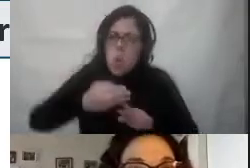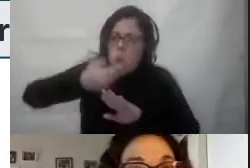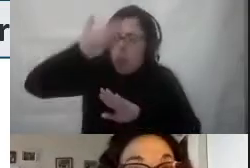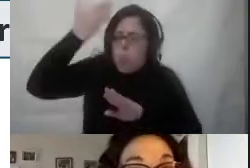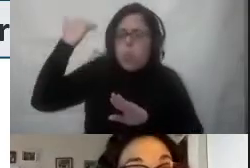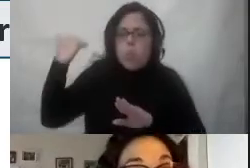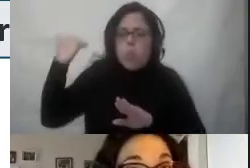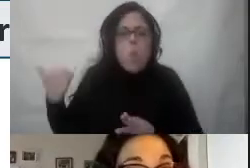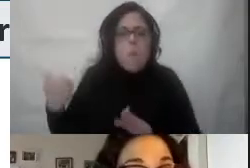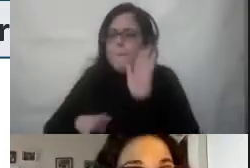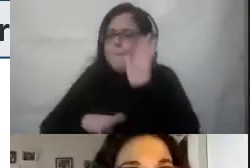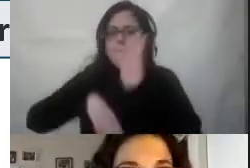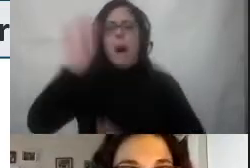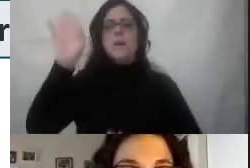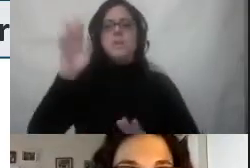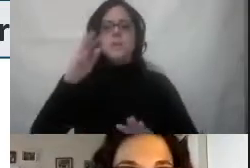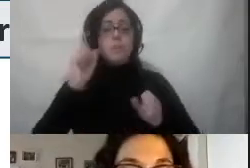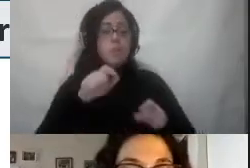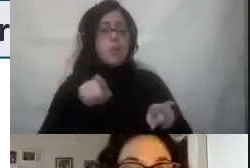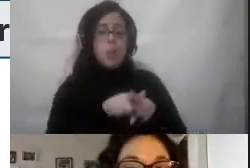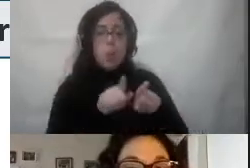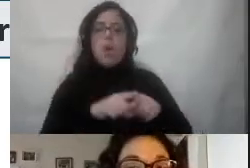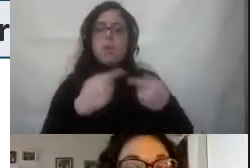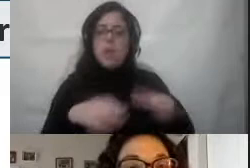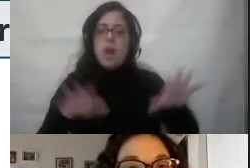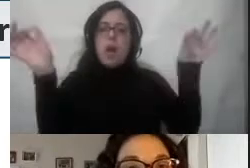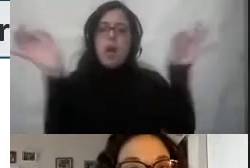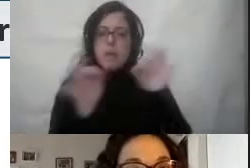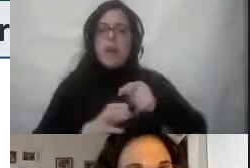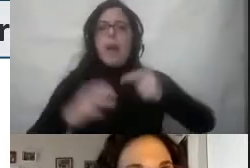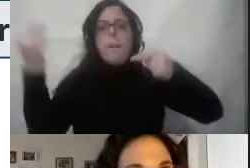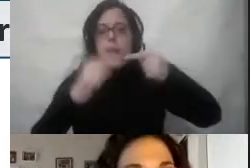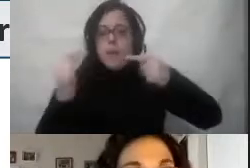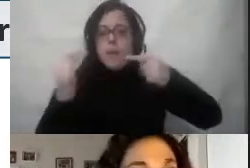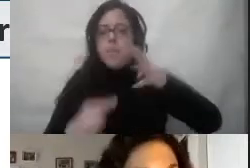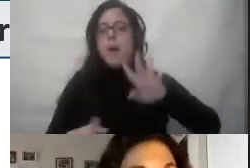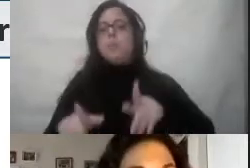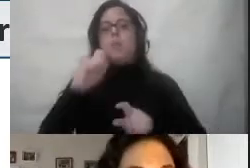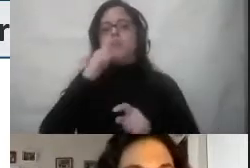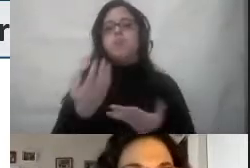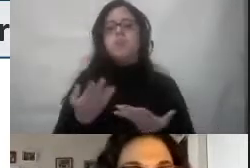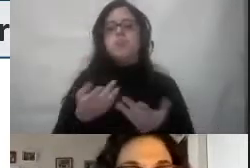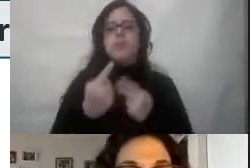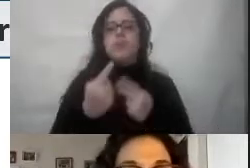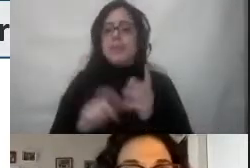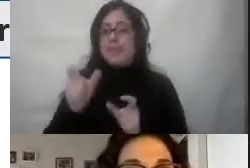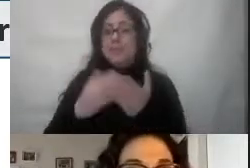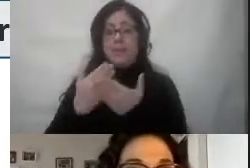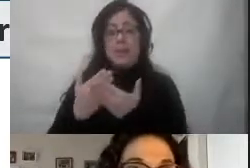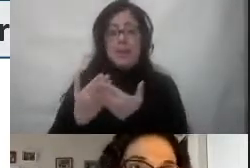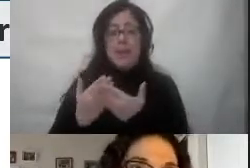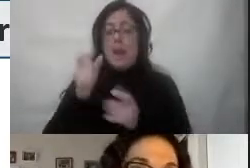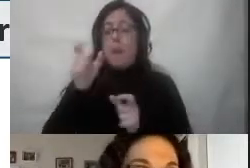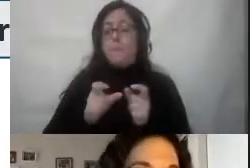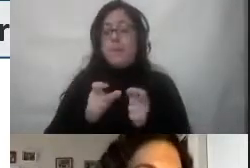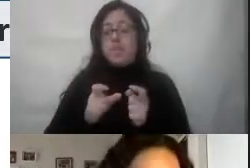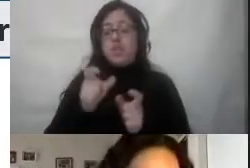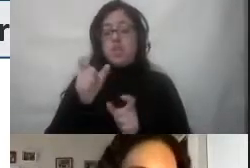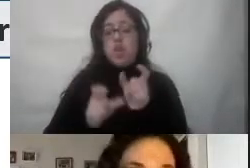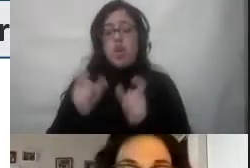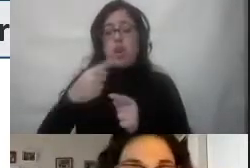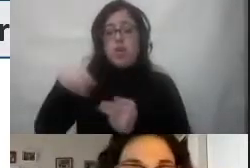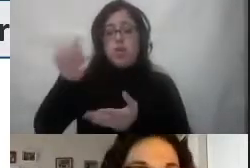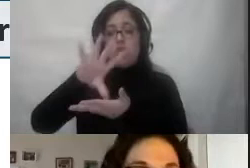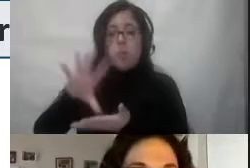una cuestión que la podemos explicar multifactorialmente. Son actores diversos, no solo los migrantes, ¿verdad? O los chilenos racistas,